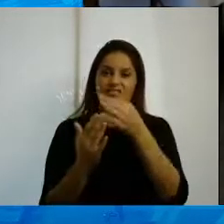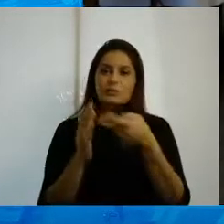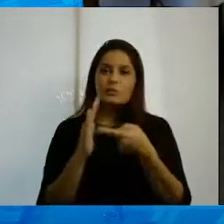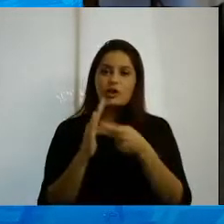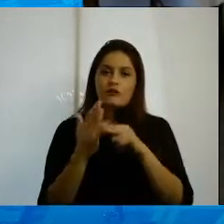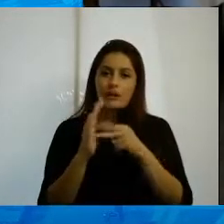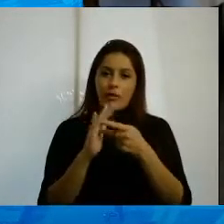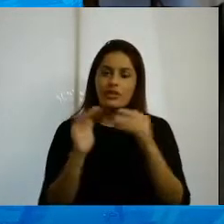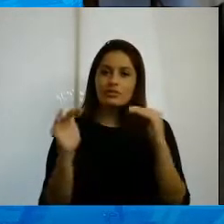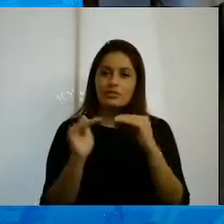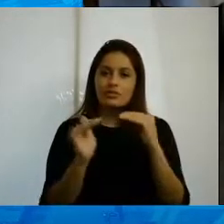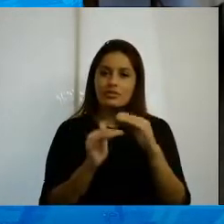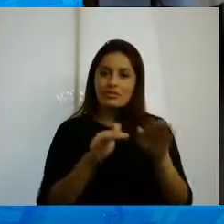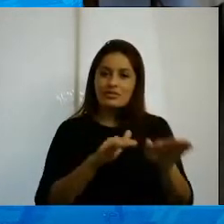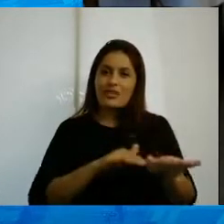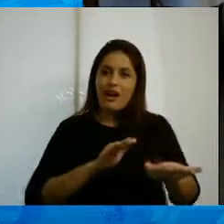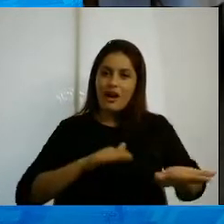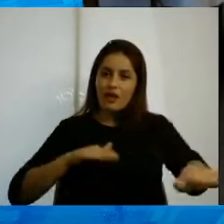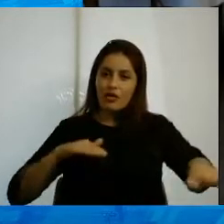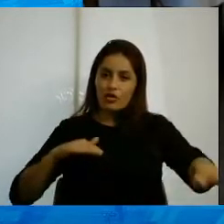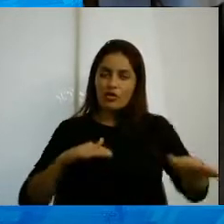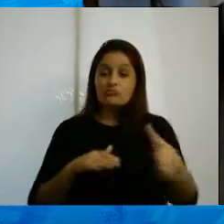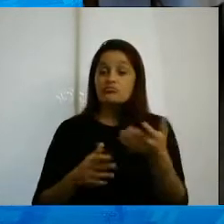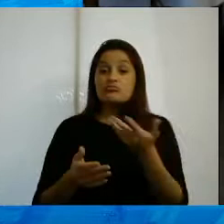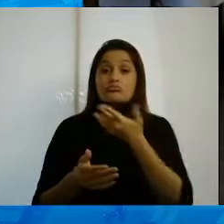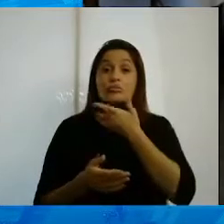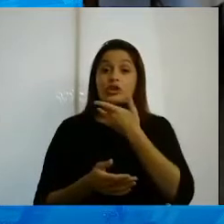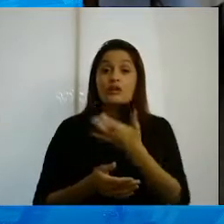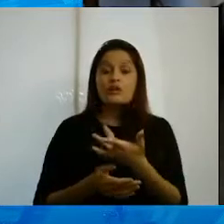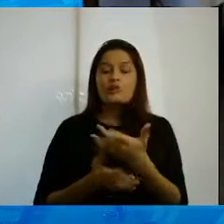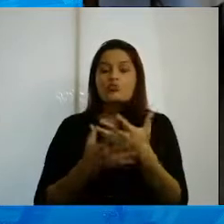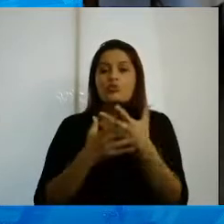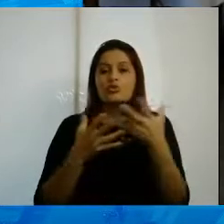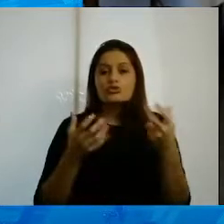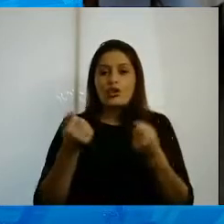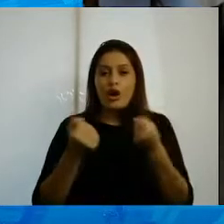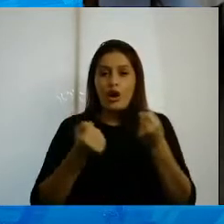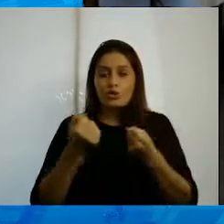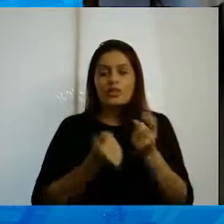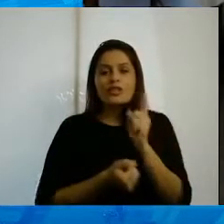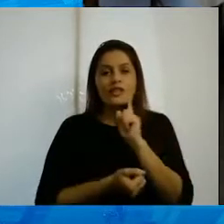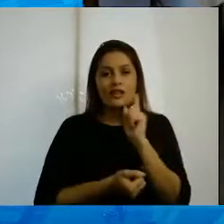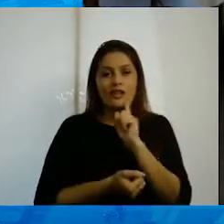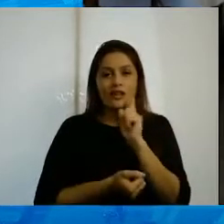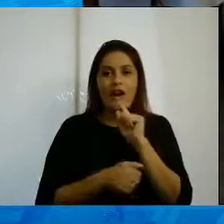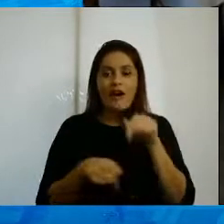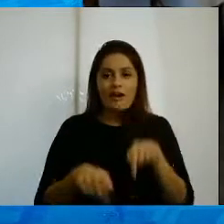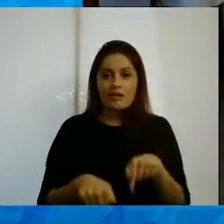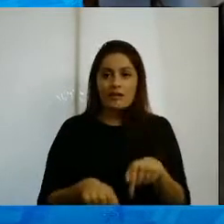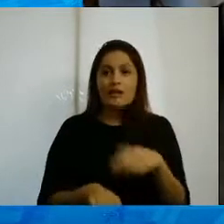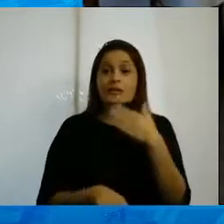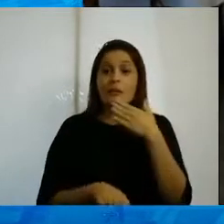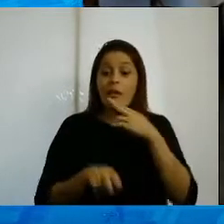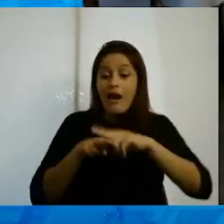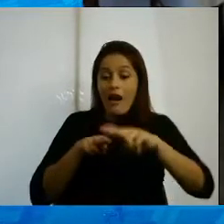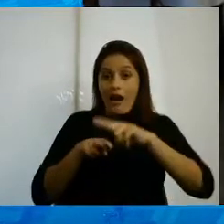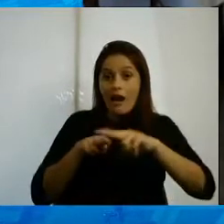de los tacos que se genera, y esto se ve por también la gran cantidad de vehículos que tenemos en nuestra comuna y por los arreglos que se están